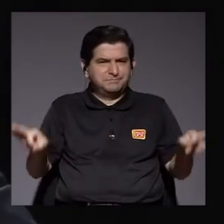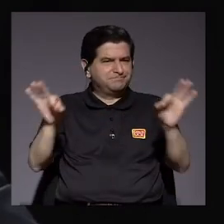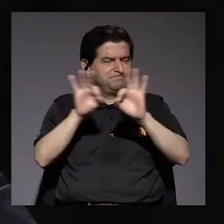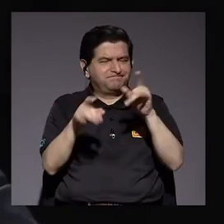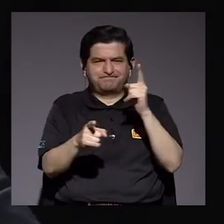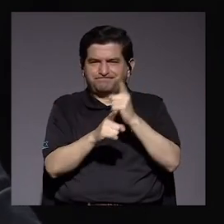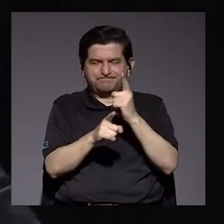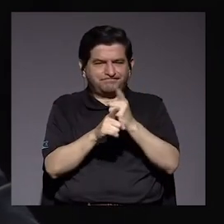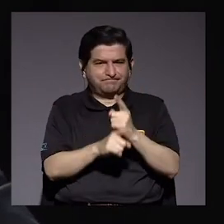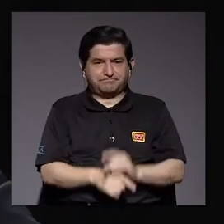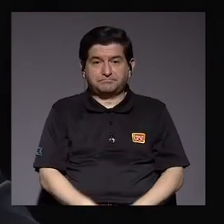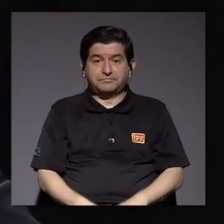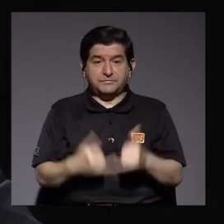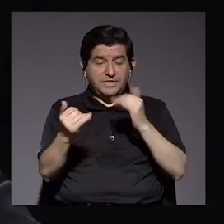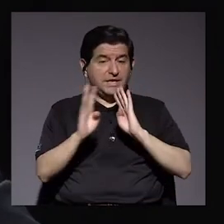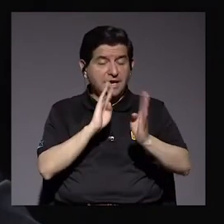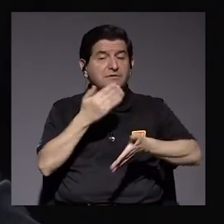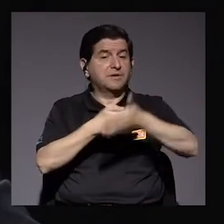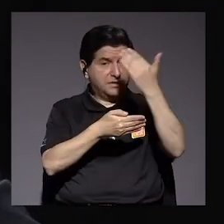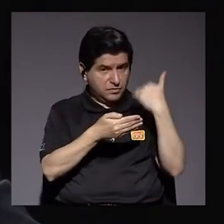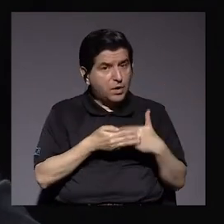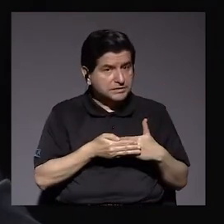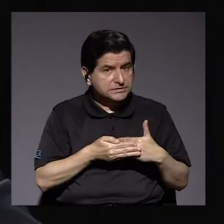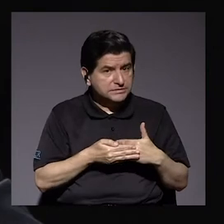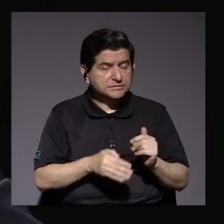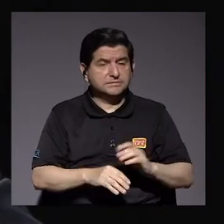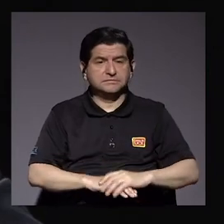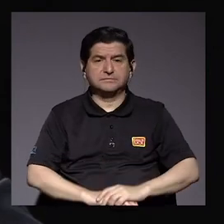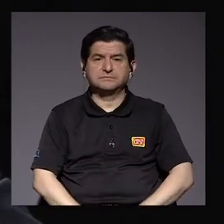importancia que merece y lo hemos conversado en los bloques anteriores.